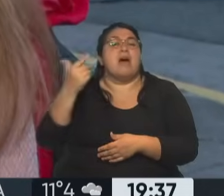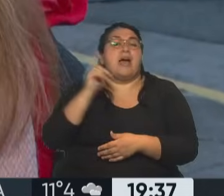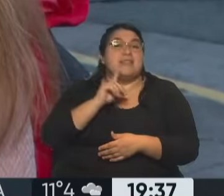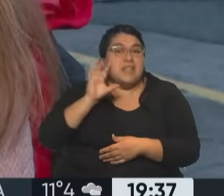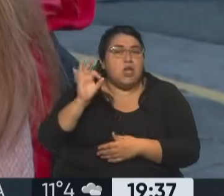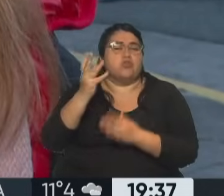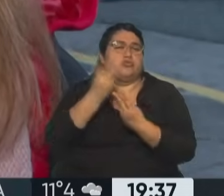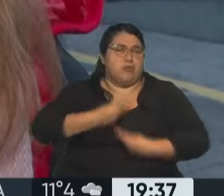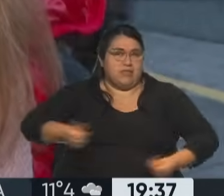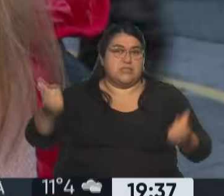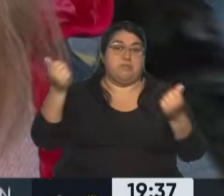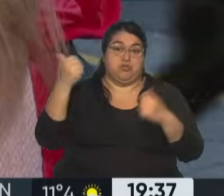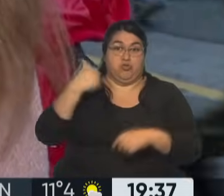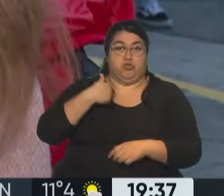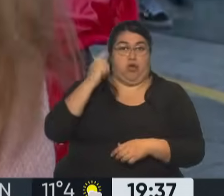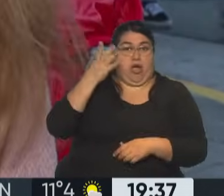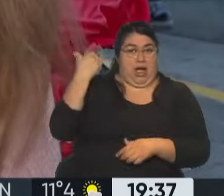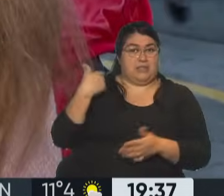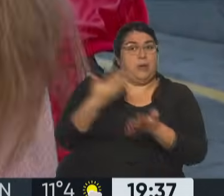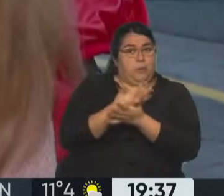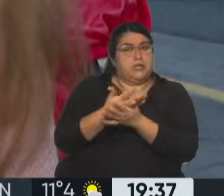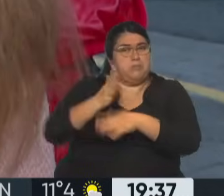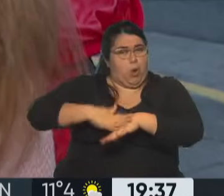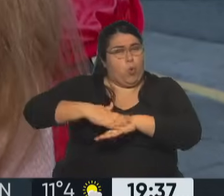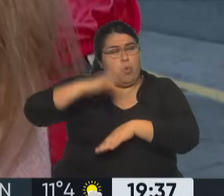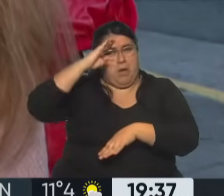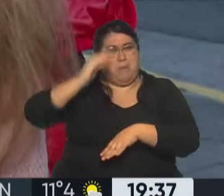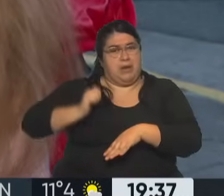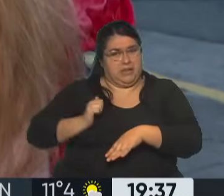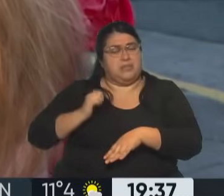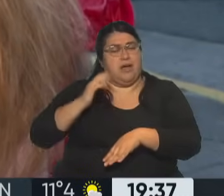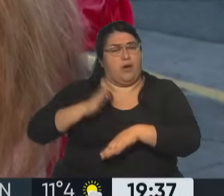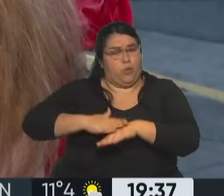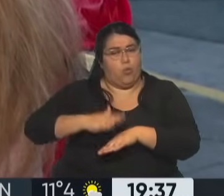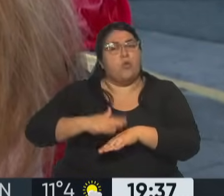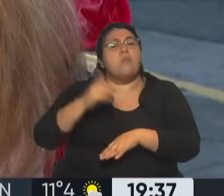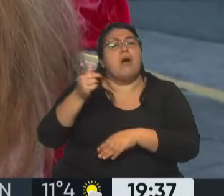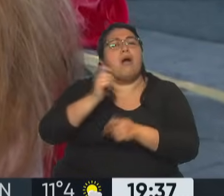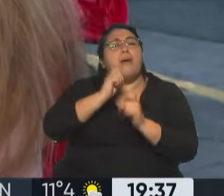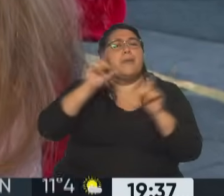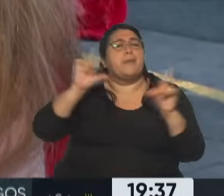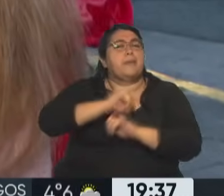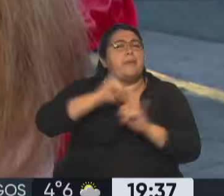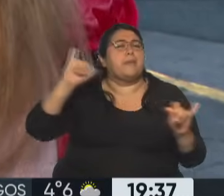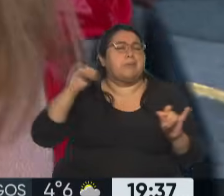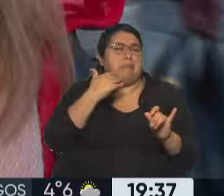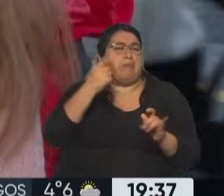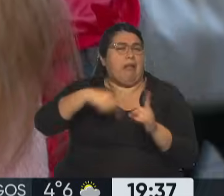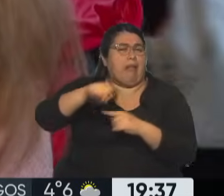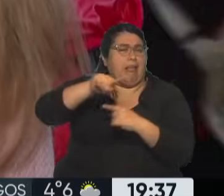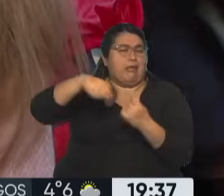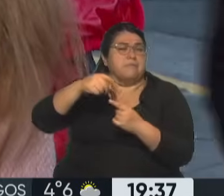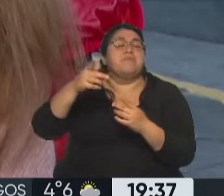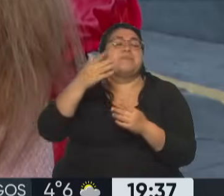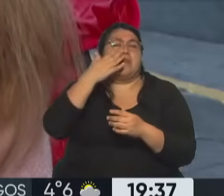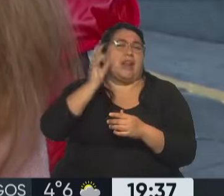fui víctima también de los militares, estuve apropiada, fui parte de una operación de prensa que hicieron conmigo y en esos momentos, en los